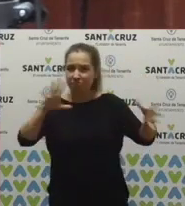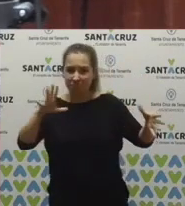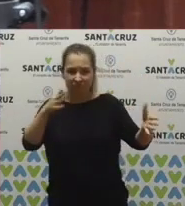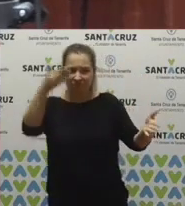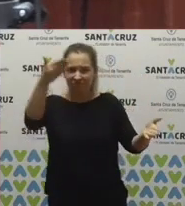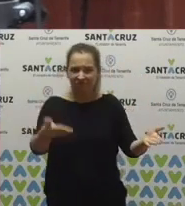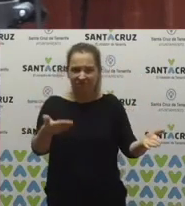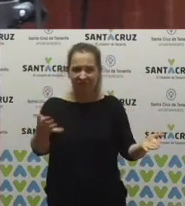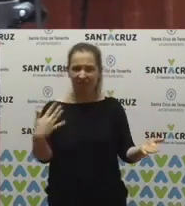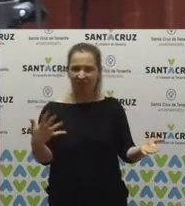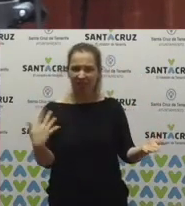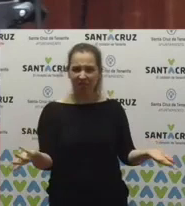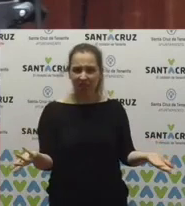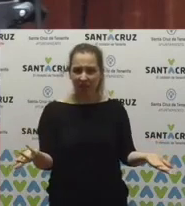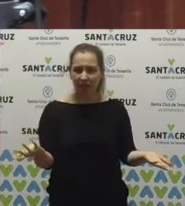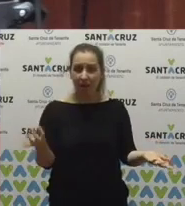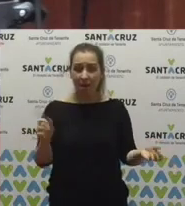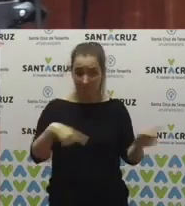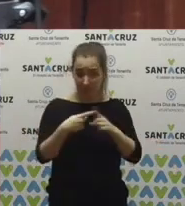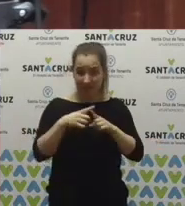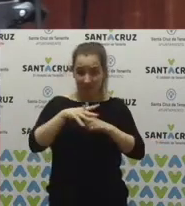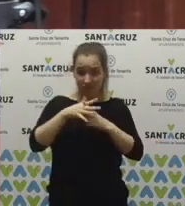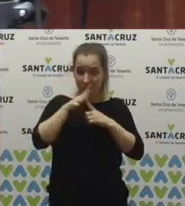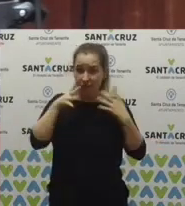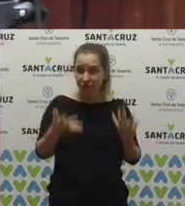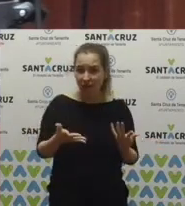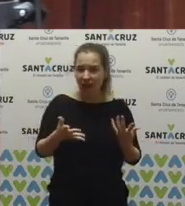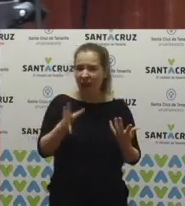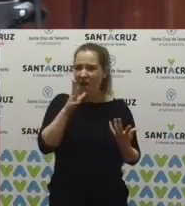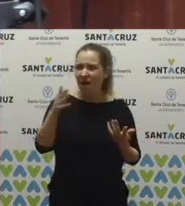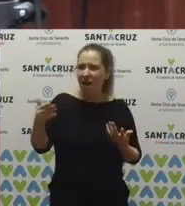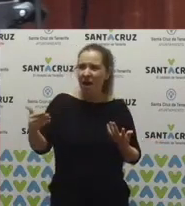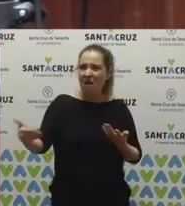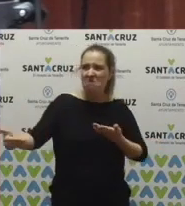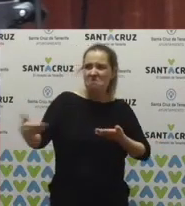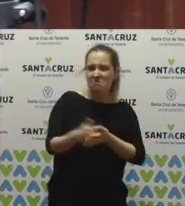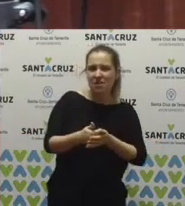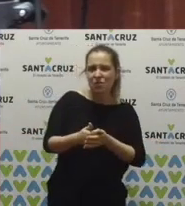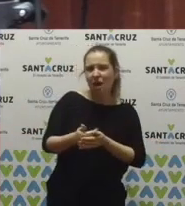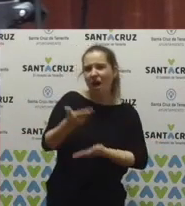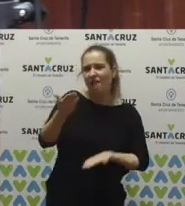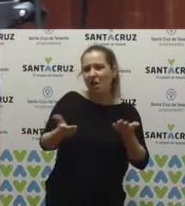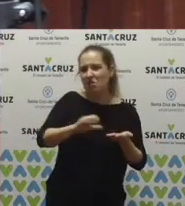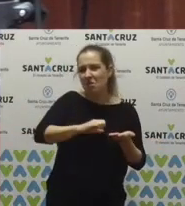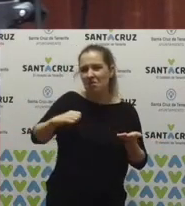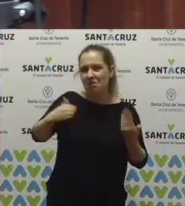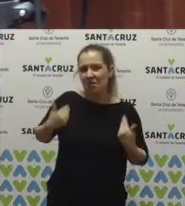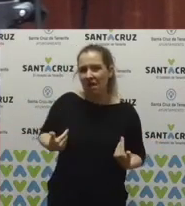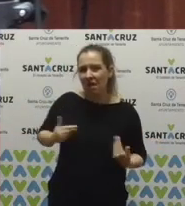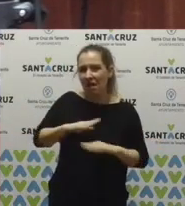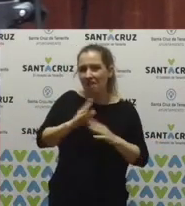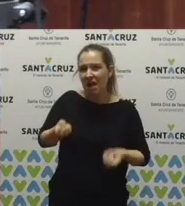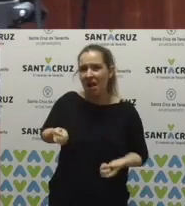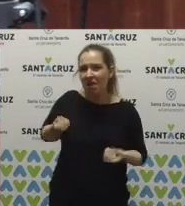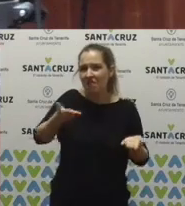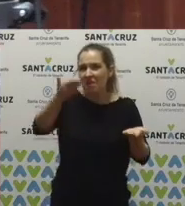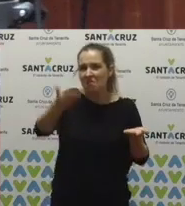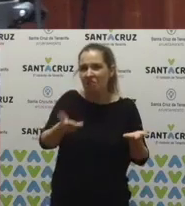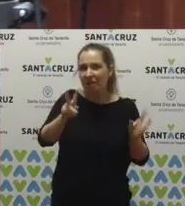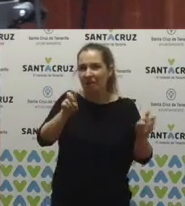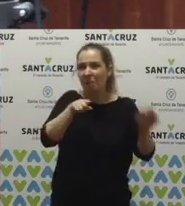pidiendo una valoración personal que insisto una vez más no aporta absolutamente nada en la gestión